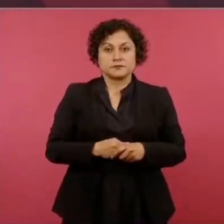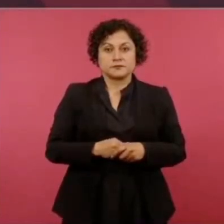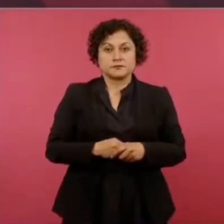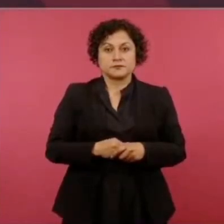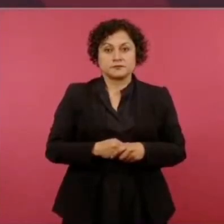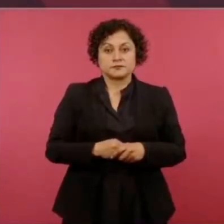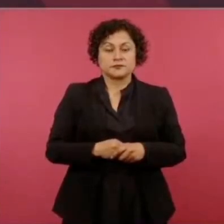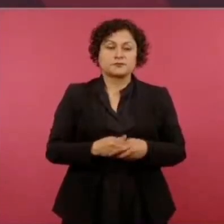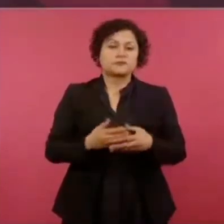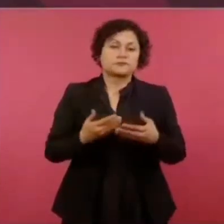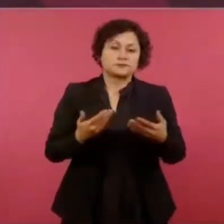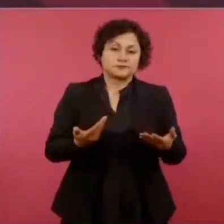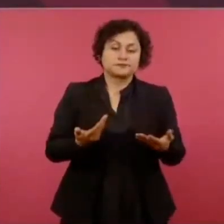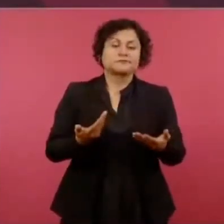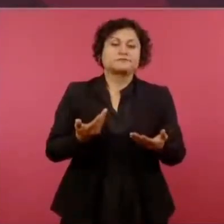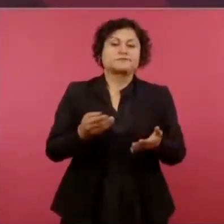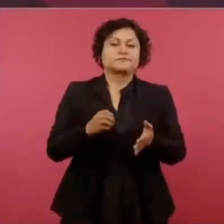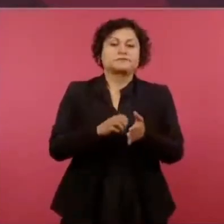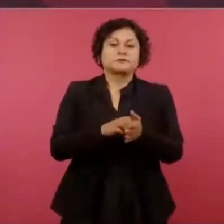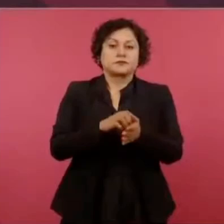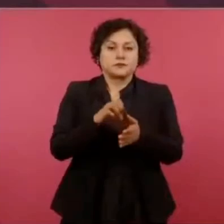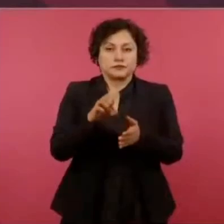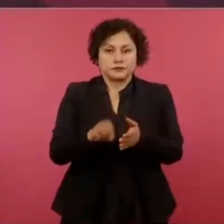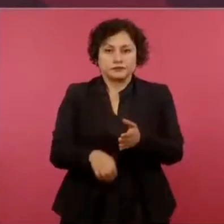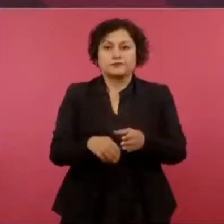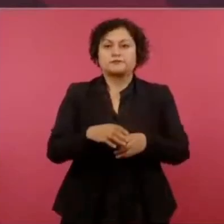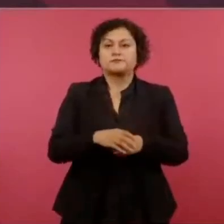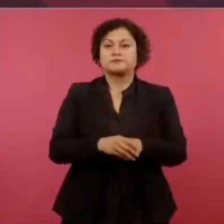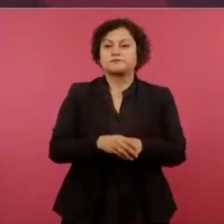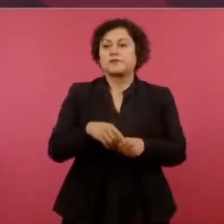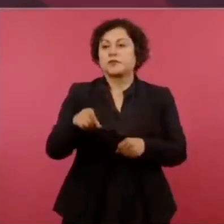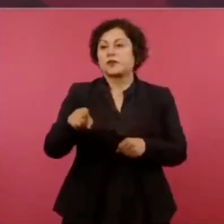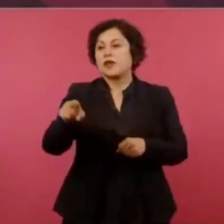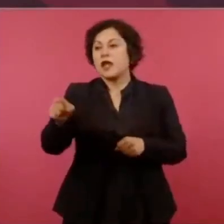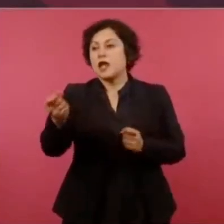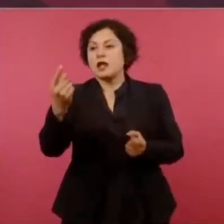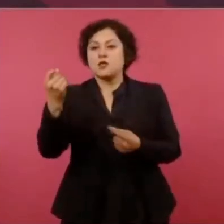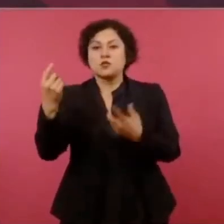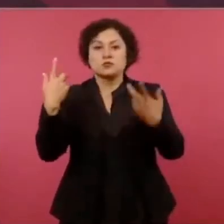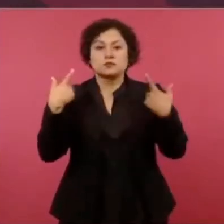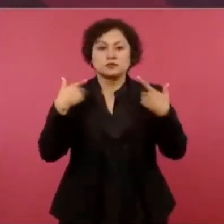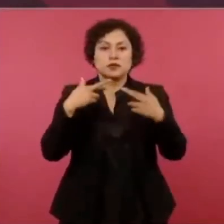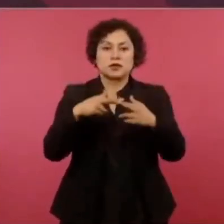una plaza en el Colegio de México y luego